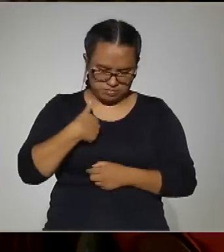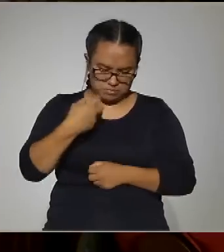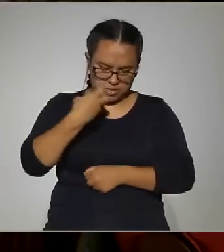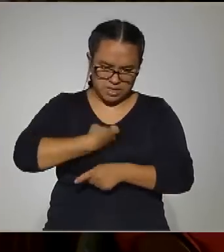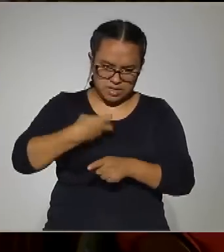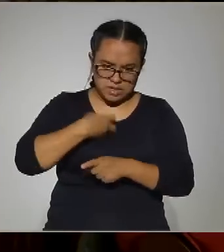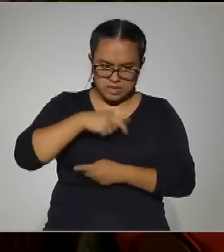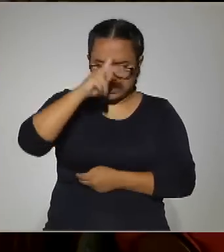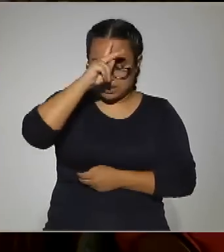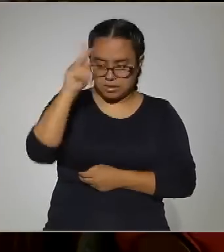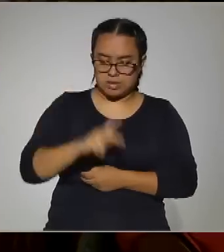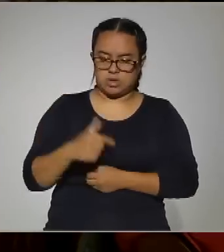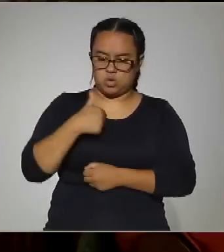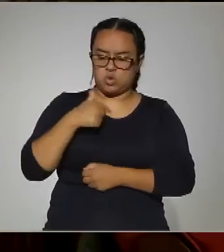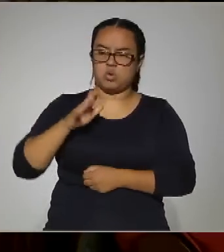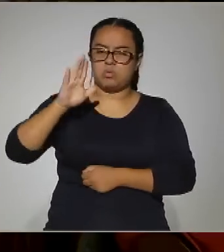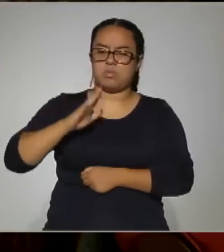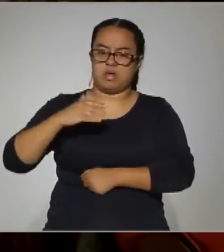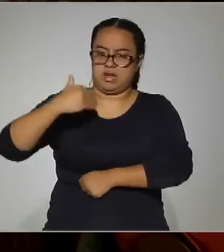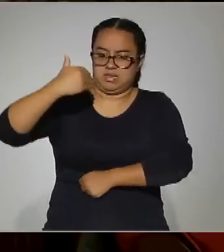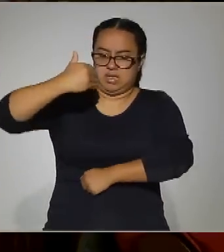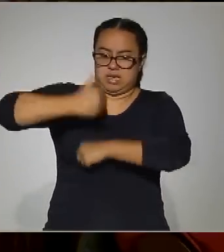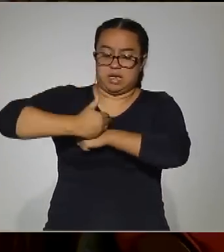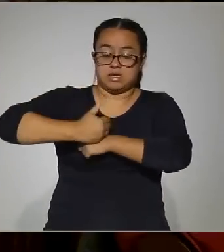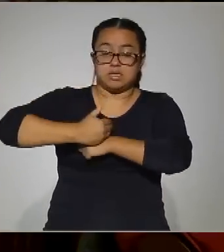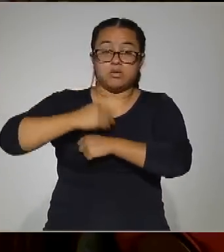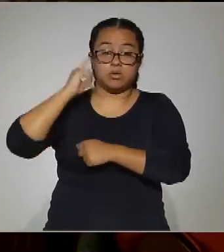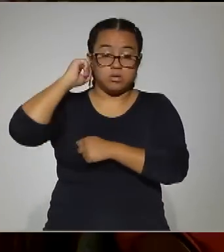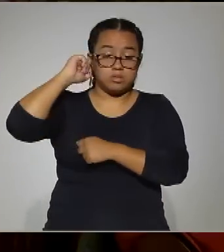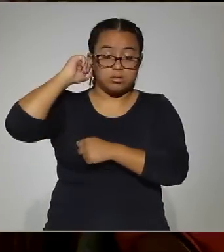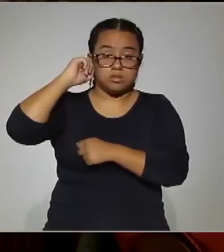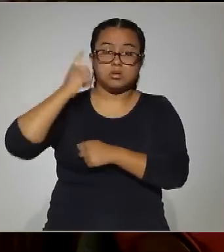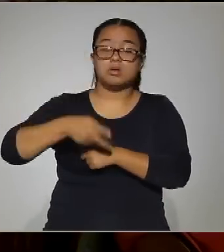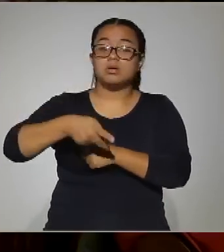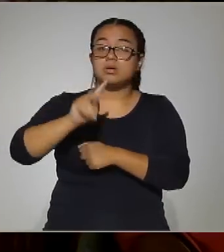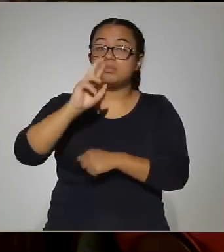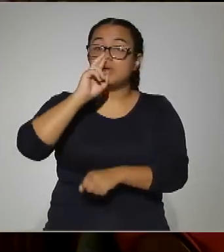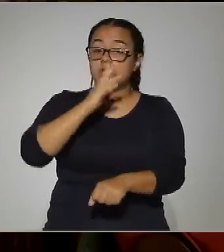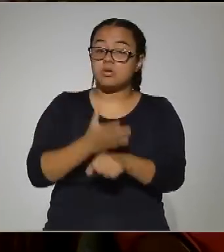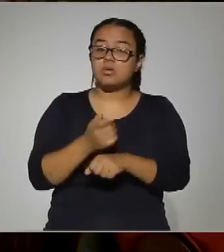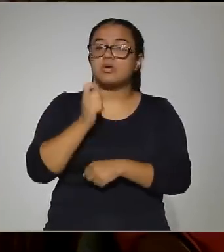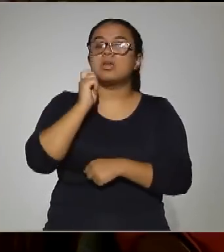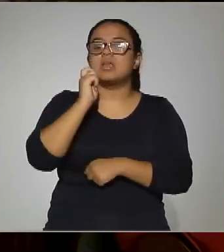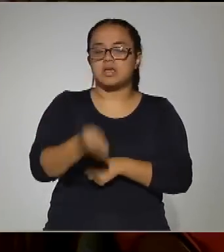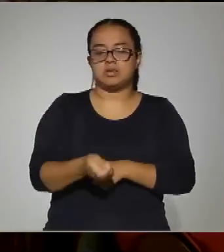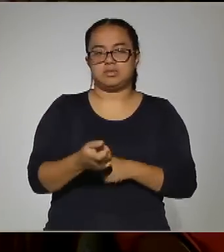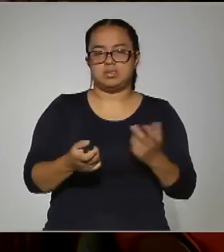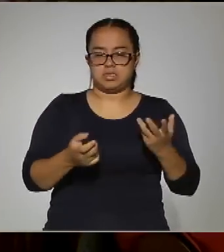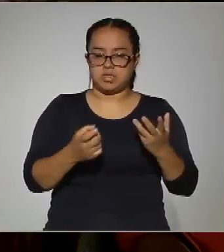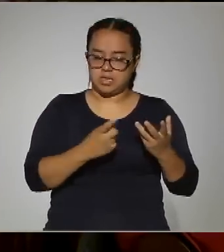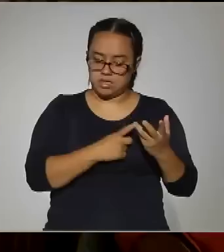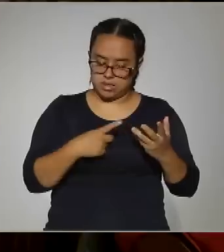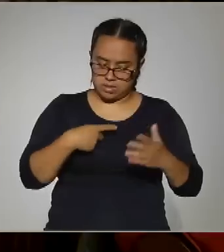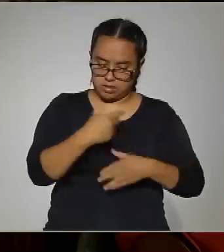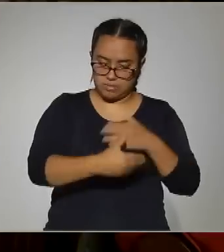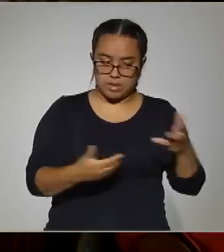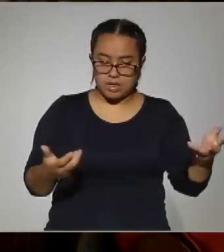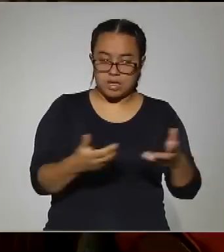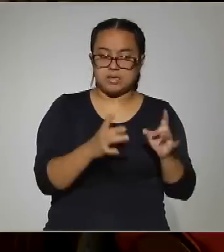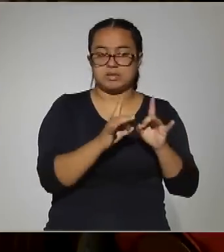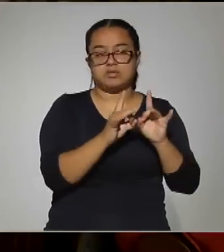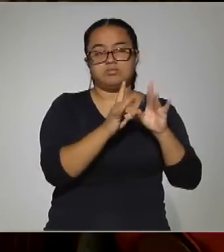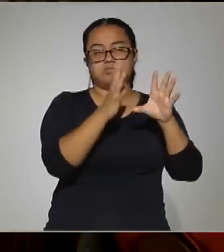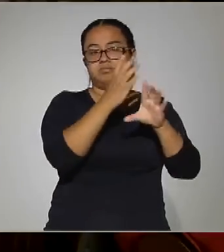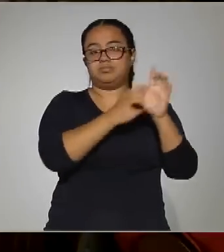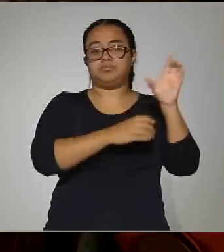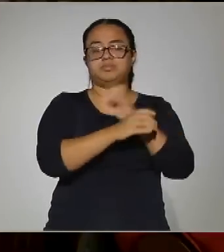critico, me sanciono, me castigo, pero la responsabilidad ya implica justo una posibilidad de respuesta ante esa situación, es